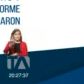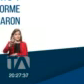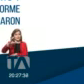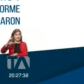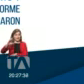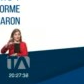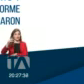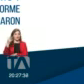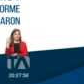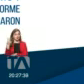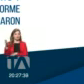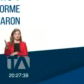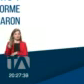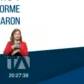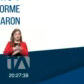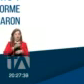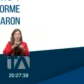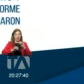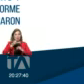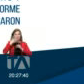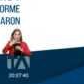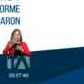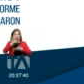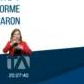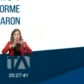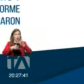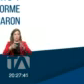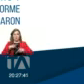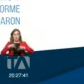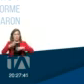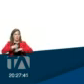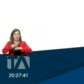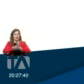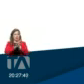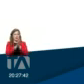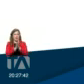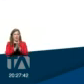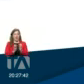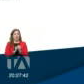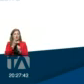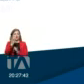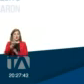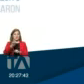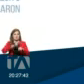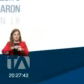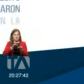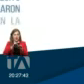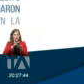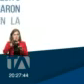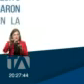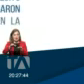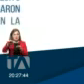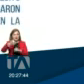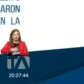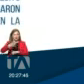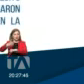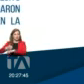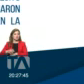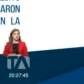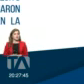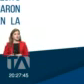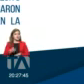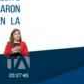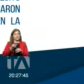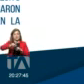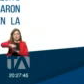informe vinculante de cordic om y se prolongaron dos veces los plazos de operación no se encontró la ejecución de las autorizaciones temporales de operación de los canales